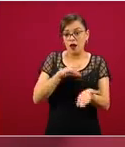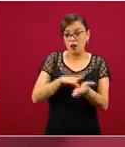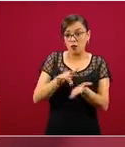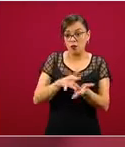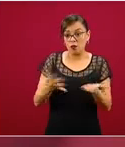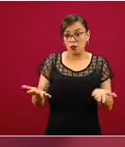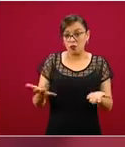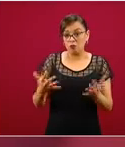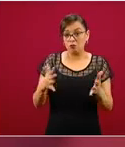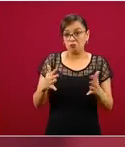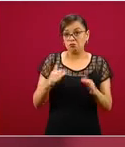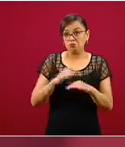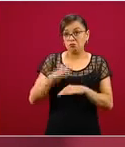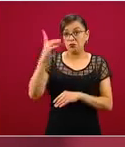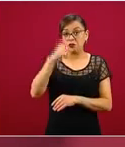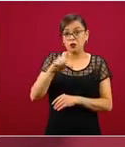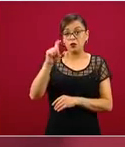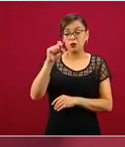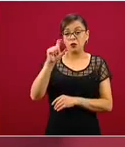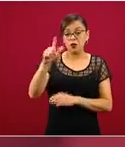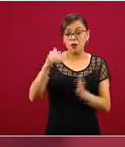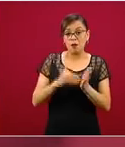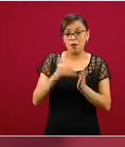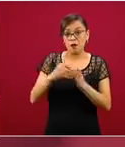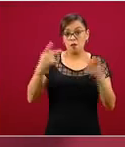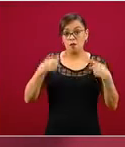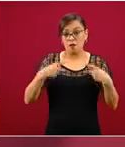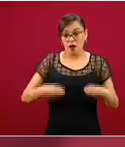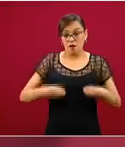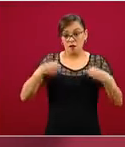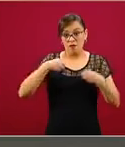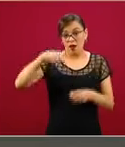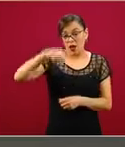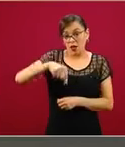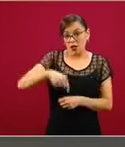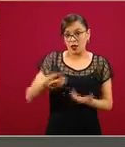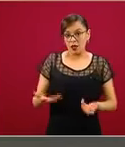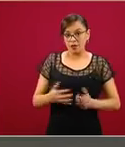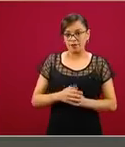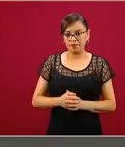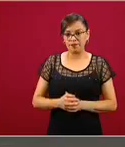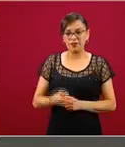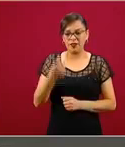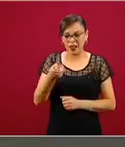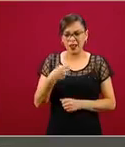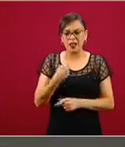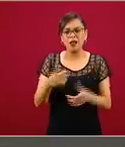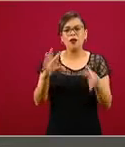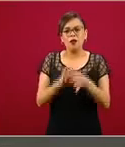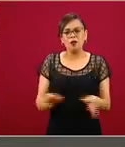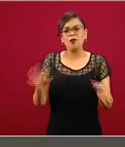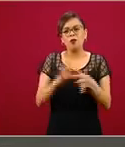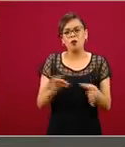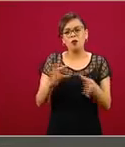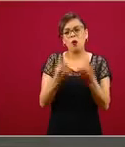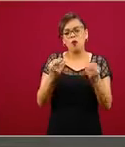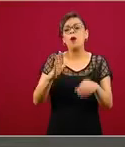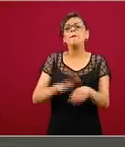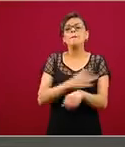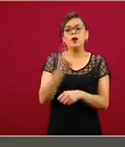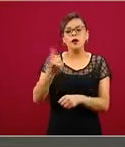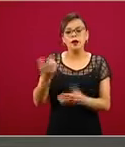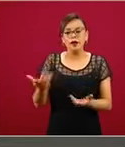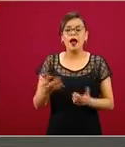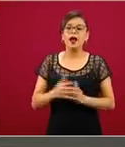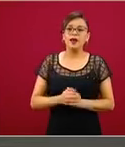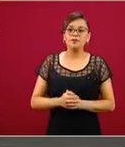de 127 millones de habitantes de este país. Bueno, ¿por qué hago toda esta introducción? Porque igual que hemos hecho en cada